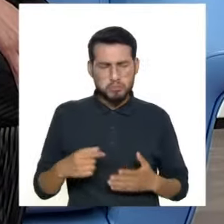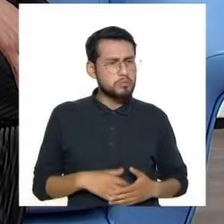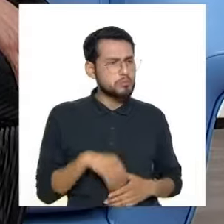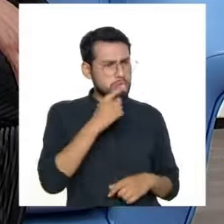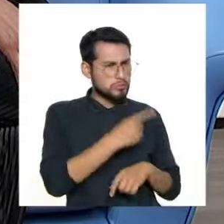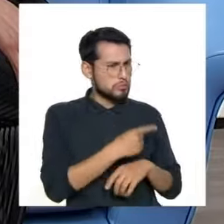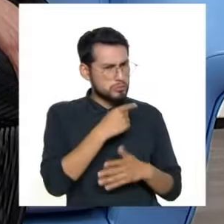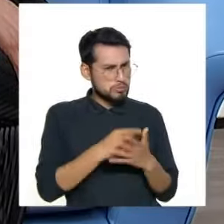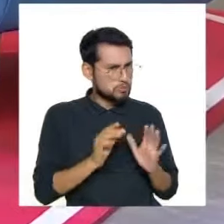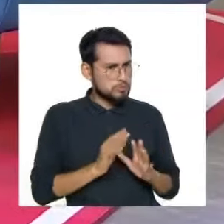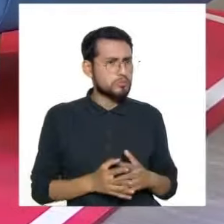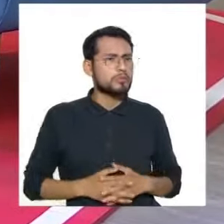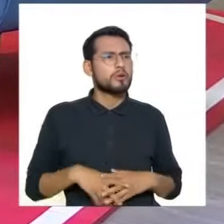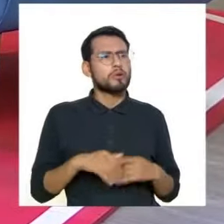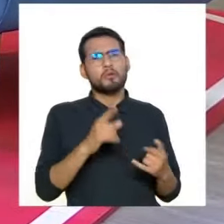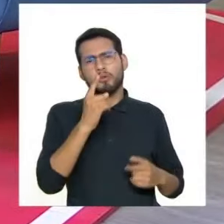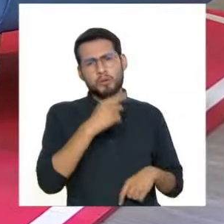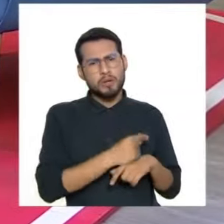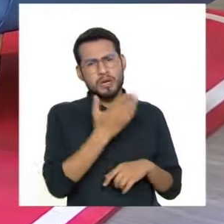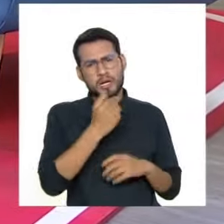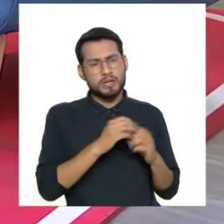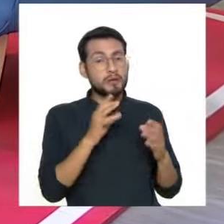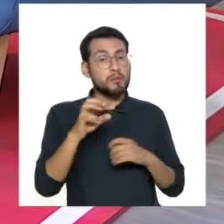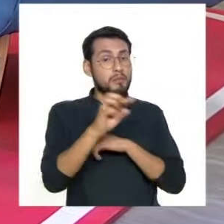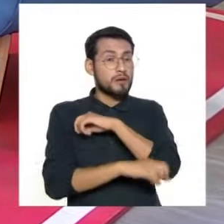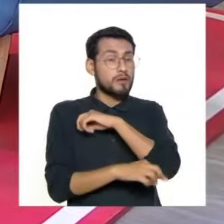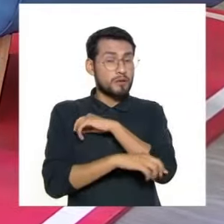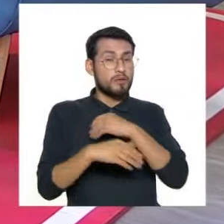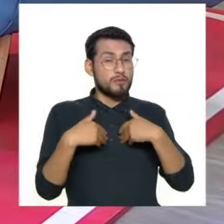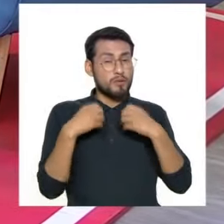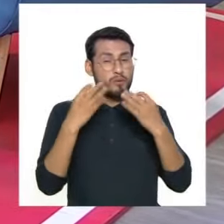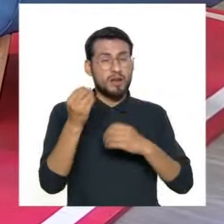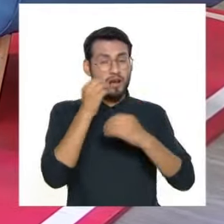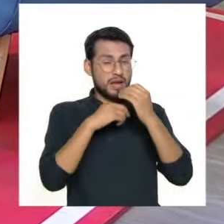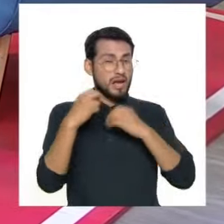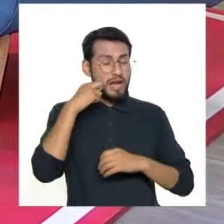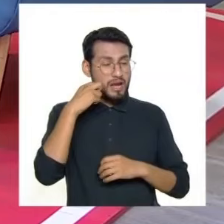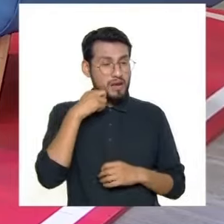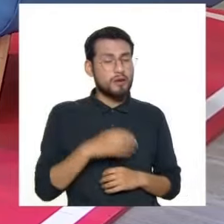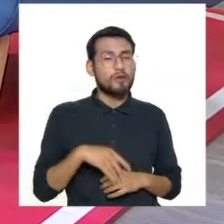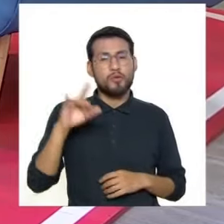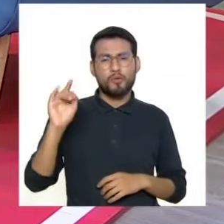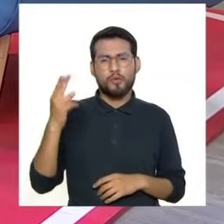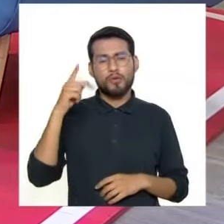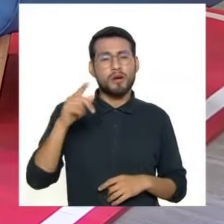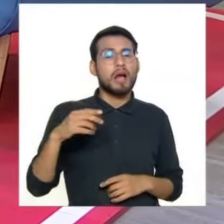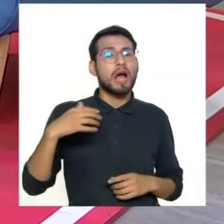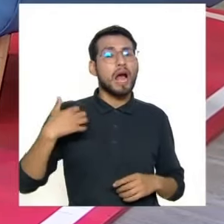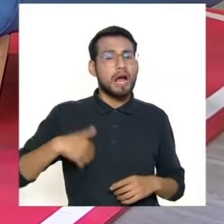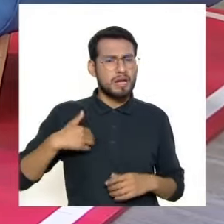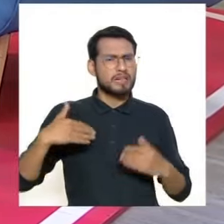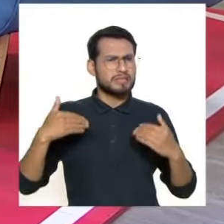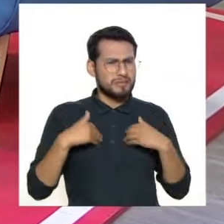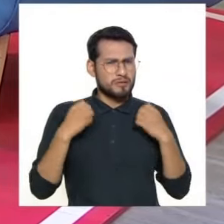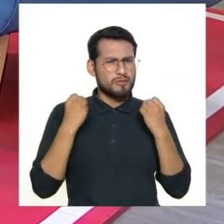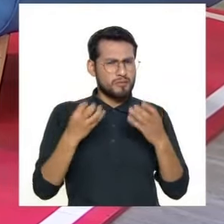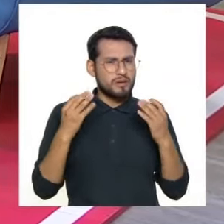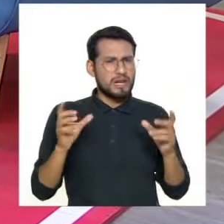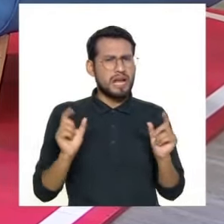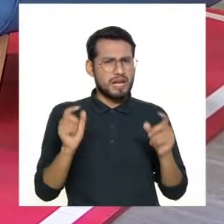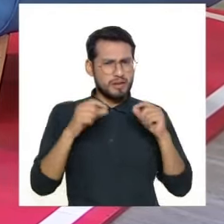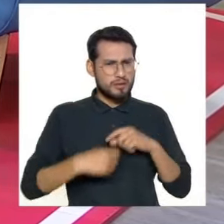la semana no una vez cada 15 días por ejemplo país que tienen alto consumo de carnes no Uruguay Argentina son los que más alta tasa